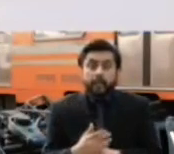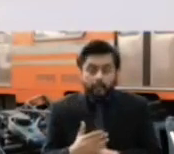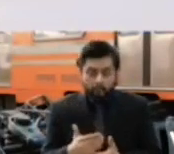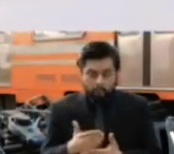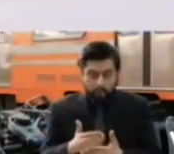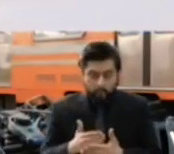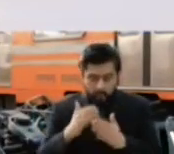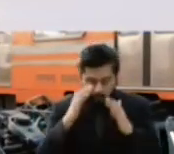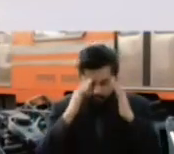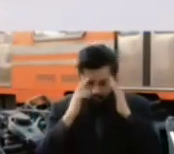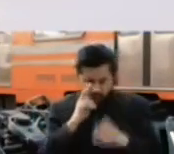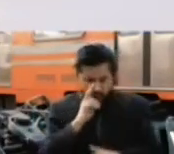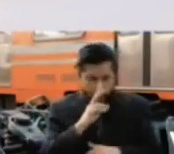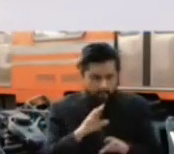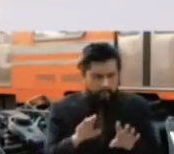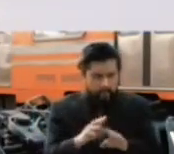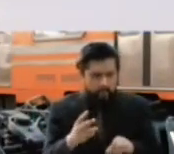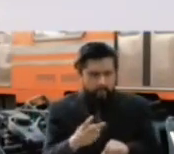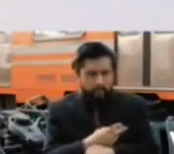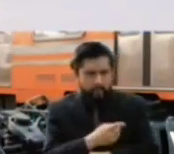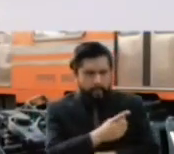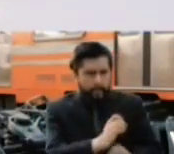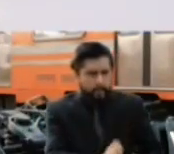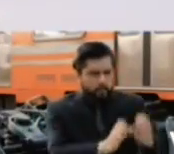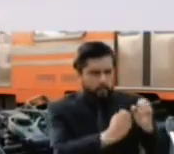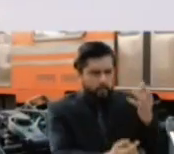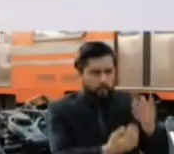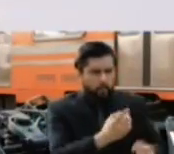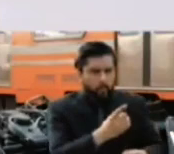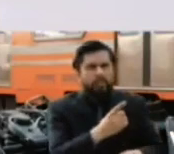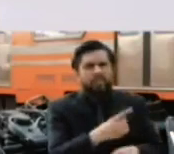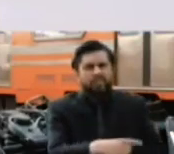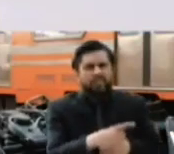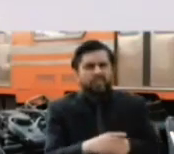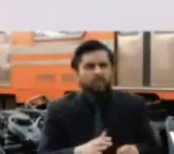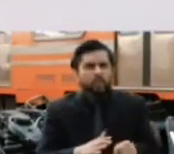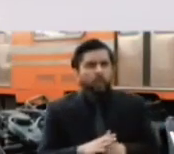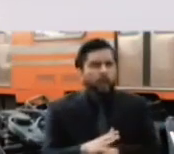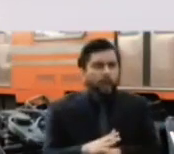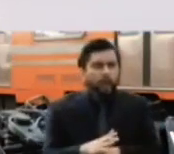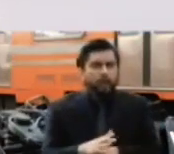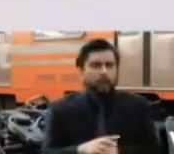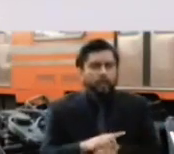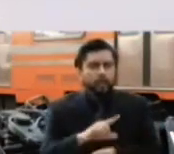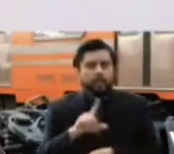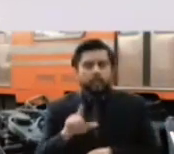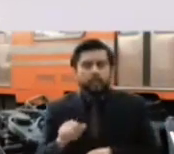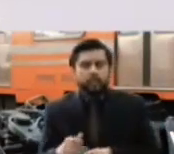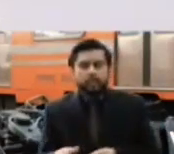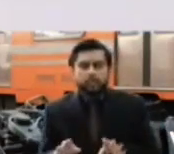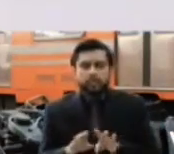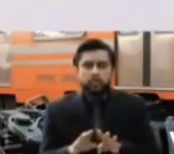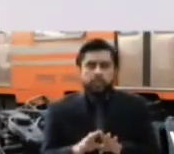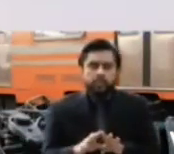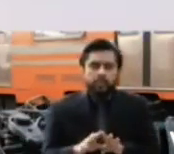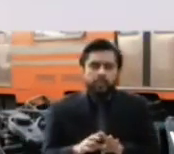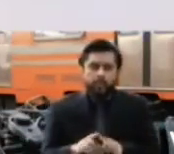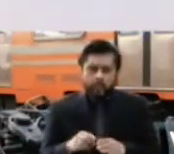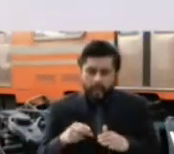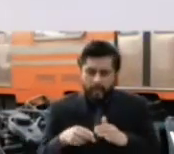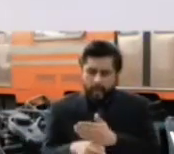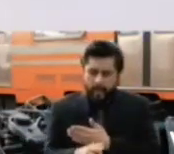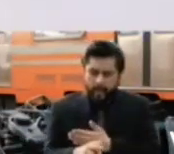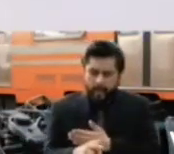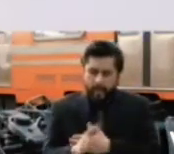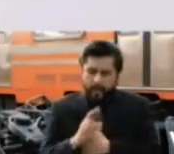plantearnos, frente a esta situación y los daños que había tenido este edificio, cómo entregar a la Ciudad de México un mejor metro,